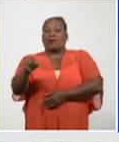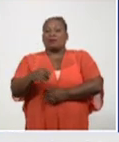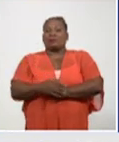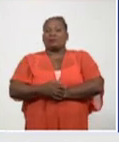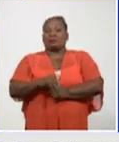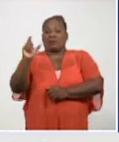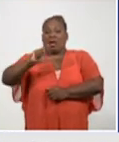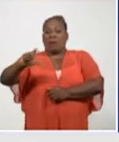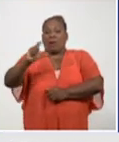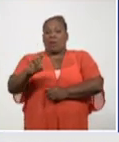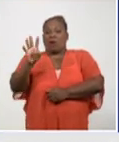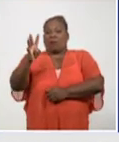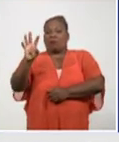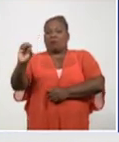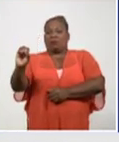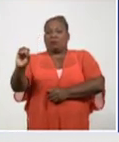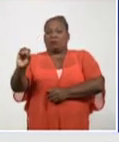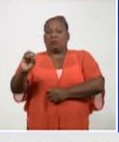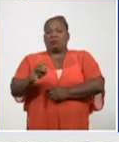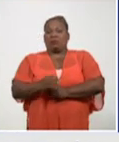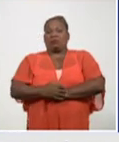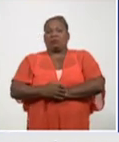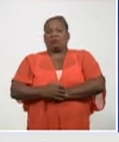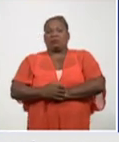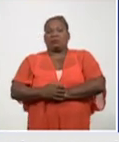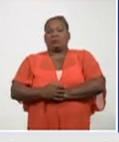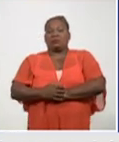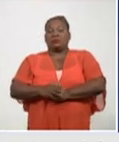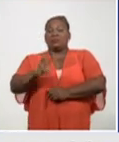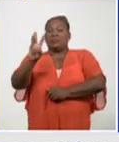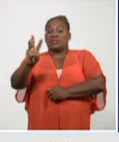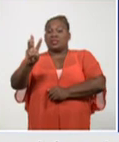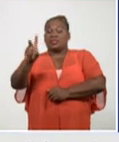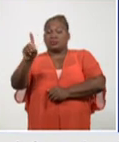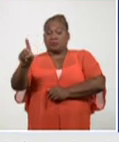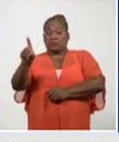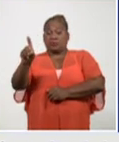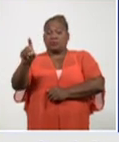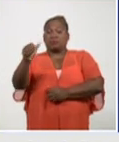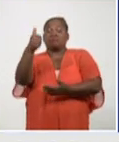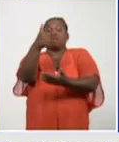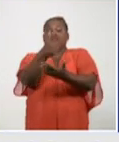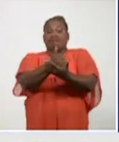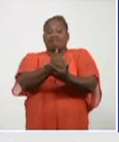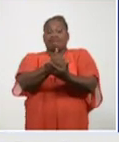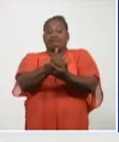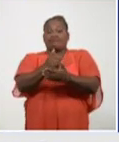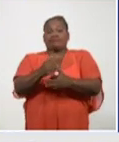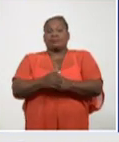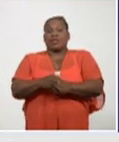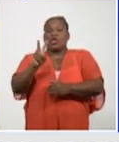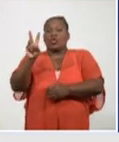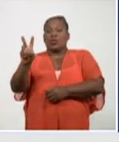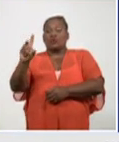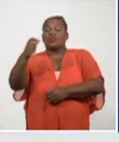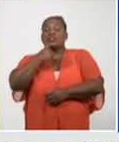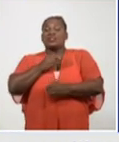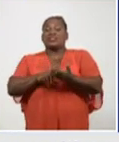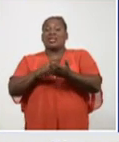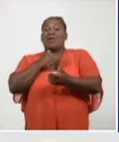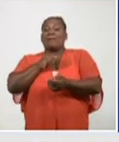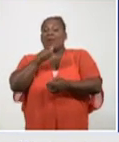40 casos confirmados autóctonos, 31 del municipio Camagüey, 2 de Céspedes, 1